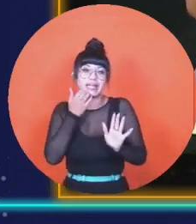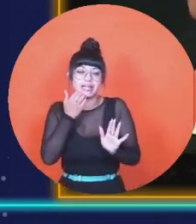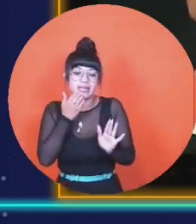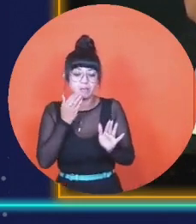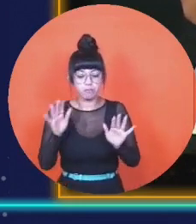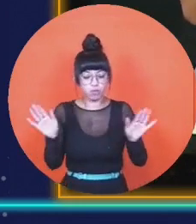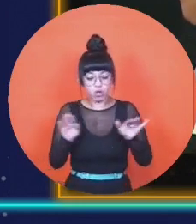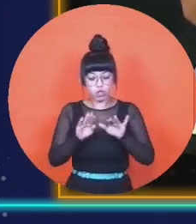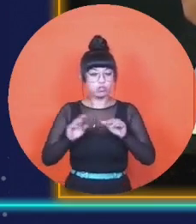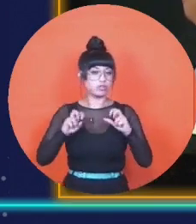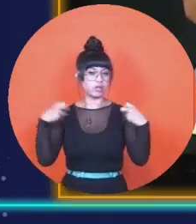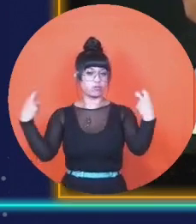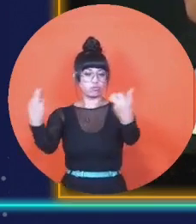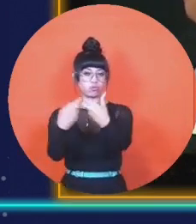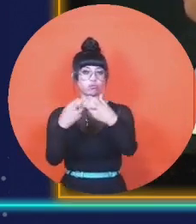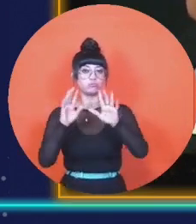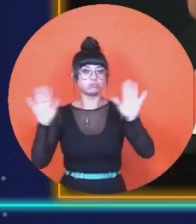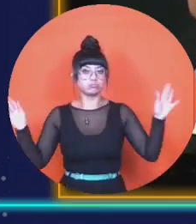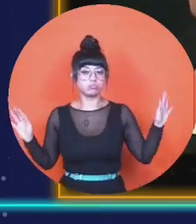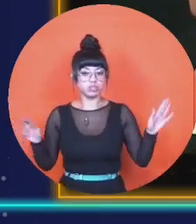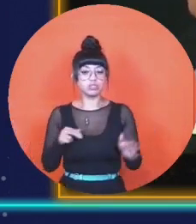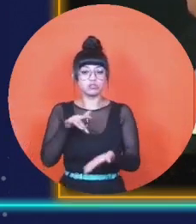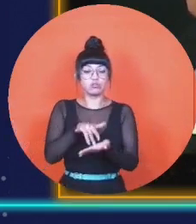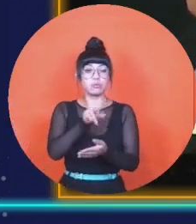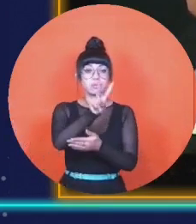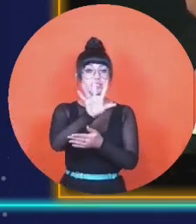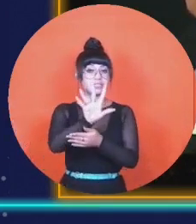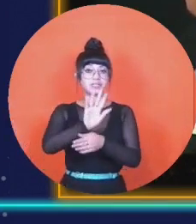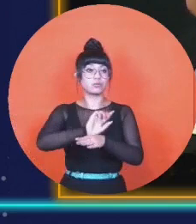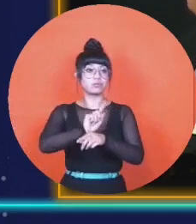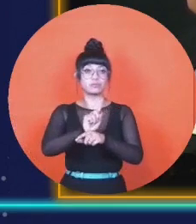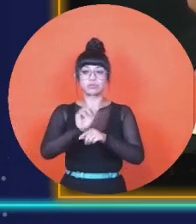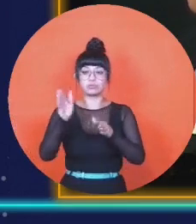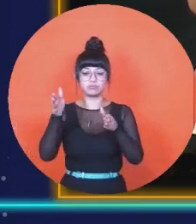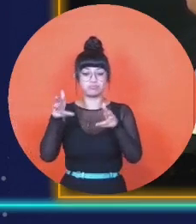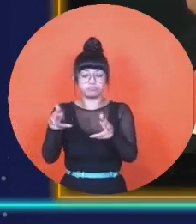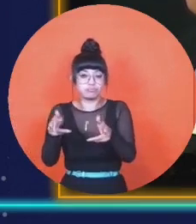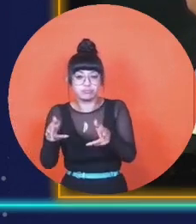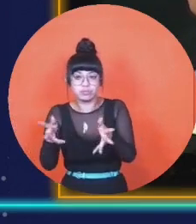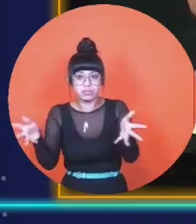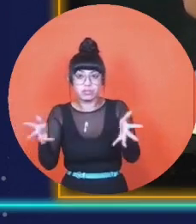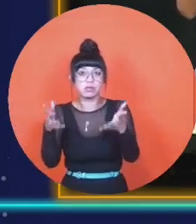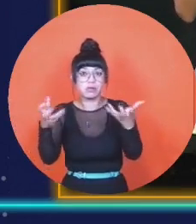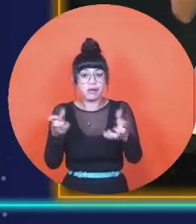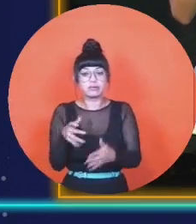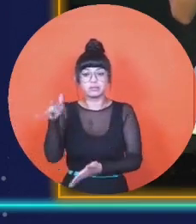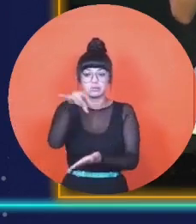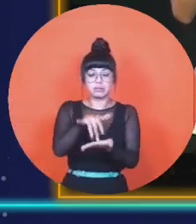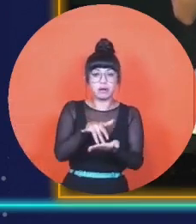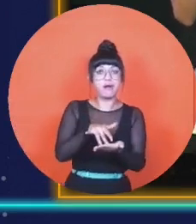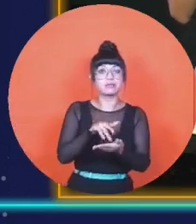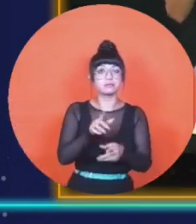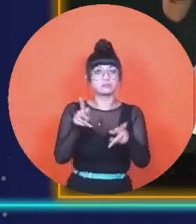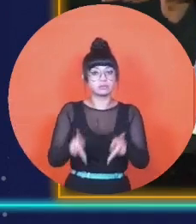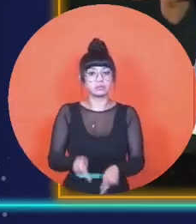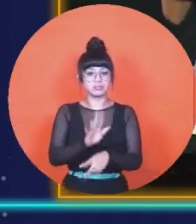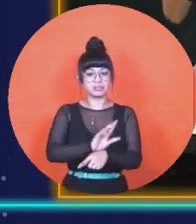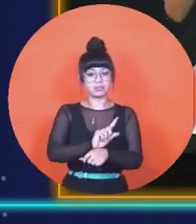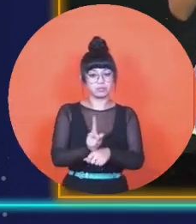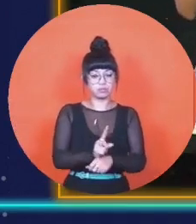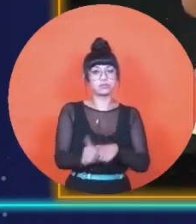más de 25 minutos. Si me quieren en la reunión, entonces hagamos 25 minutos, hacemos un break de 5 minutos y